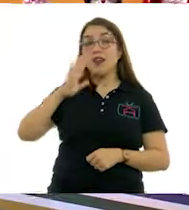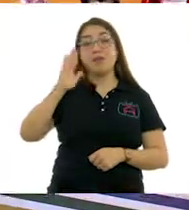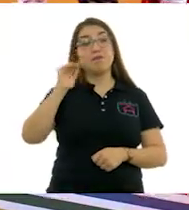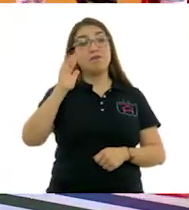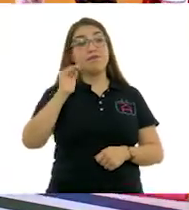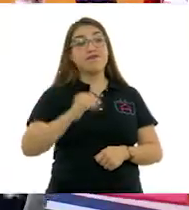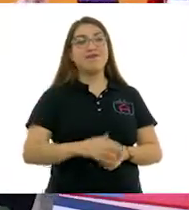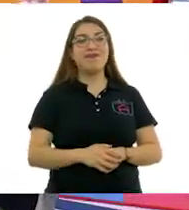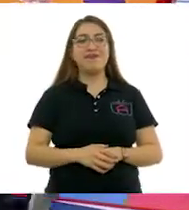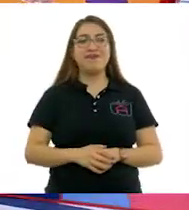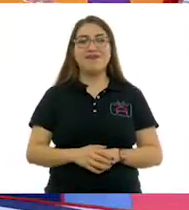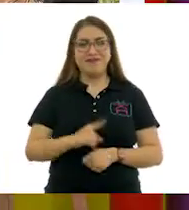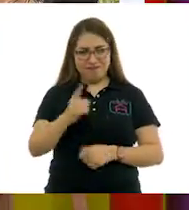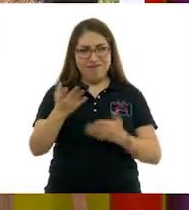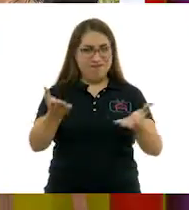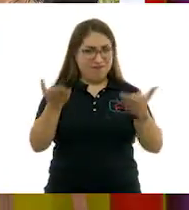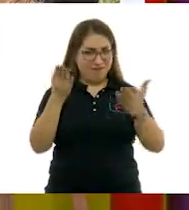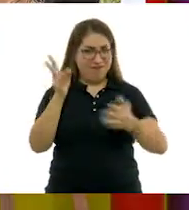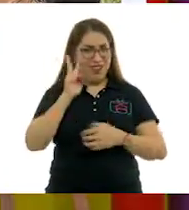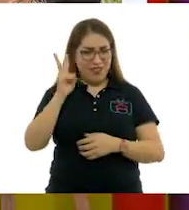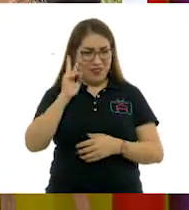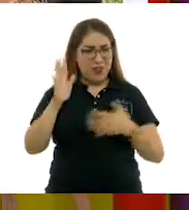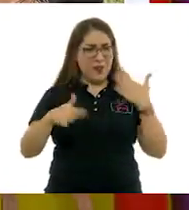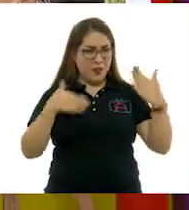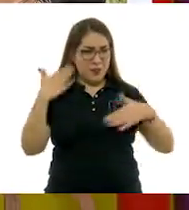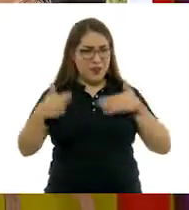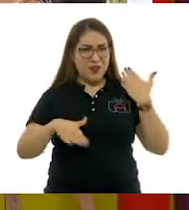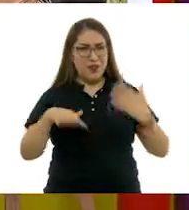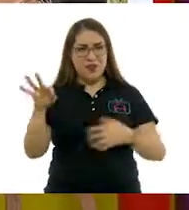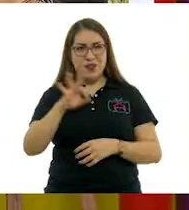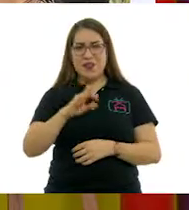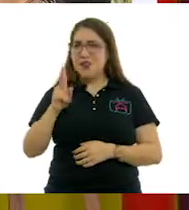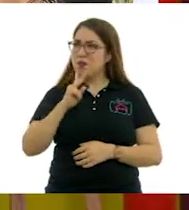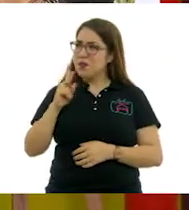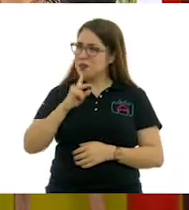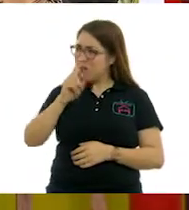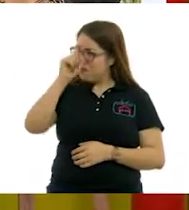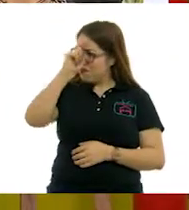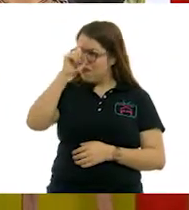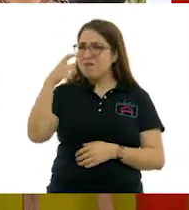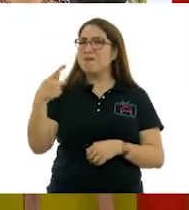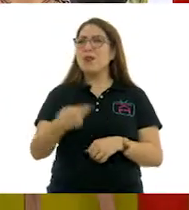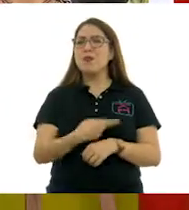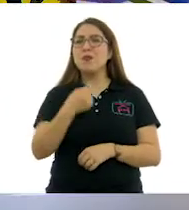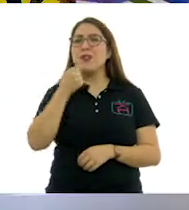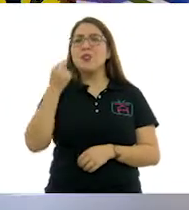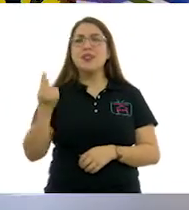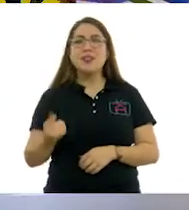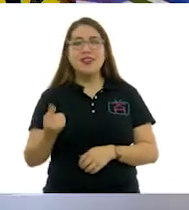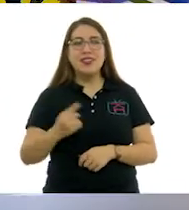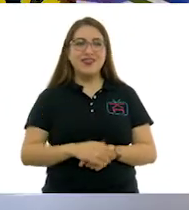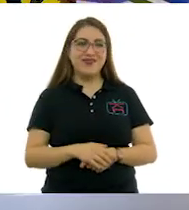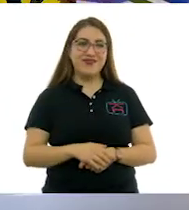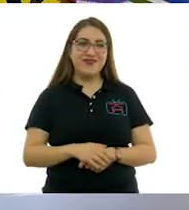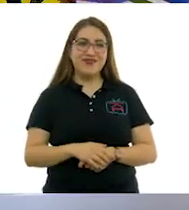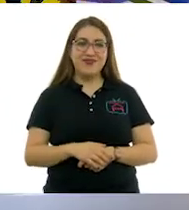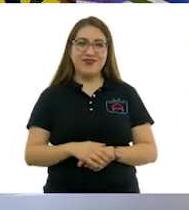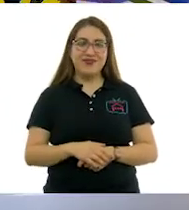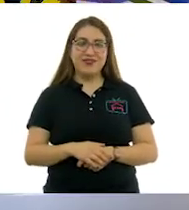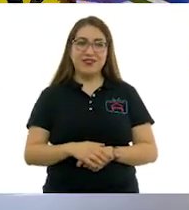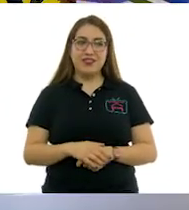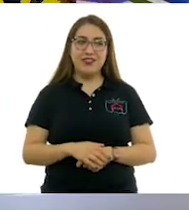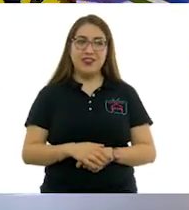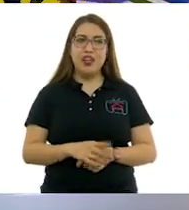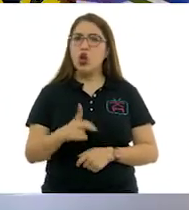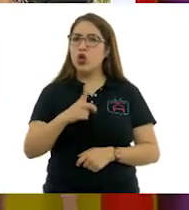hijo. Inténtelo, van a ver que va a ser muy divertido y hasta el papá va a ser así de, ¿y ahora qué trae este niño o esta niña, verdad? Lo único